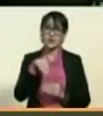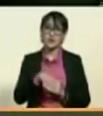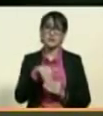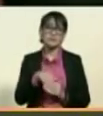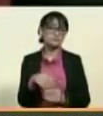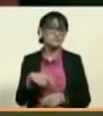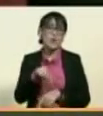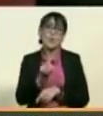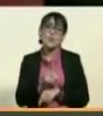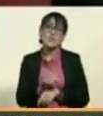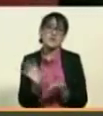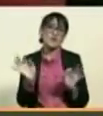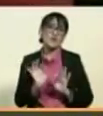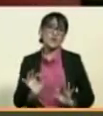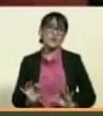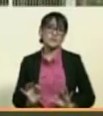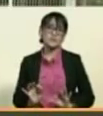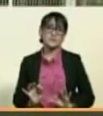forma.